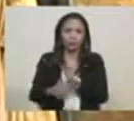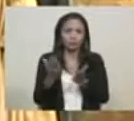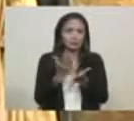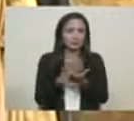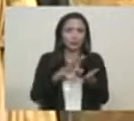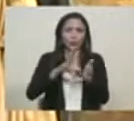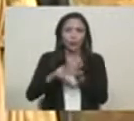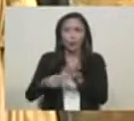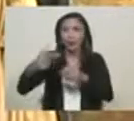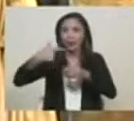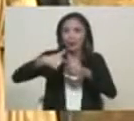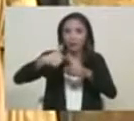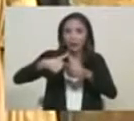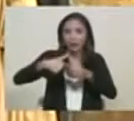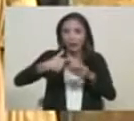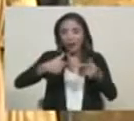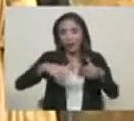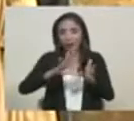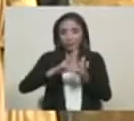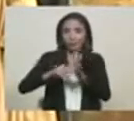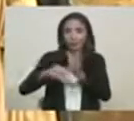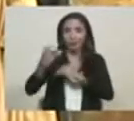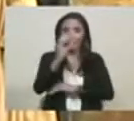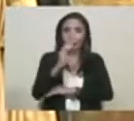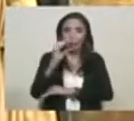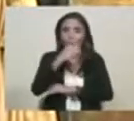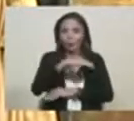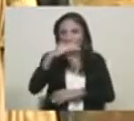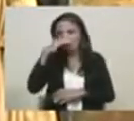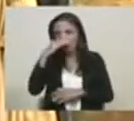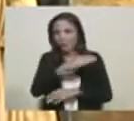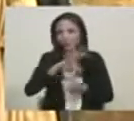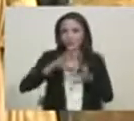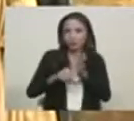se rueda en el sonido en el fondo las mafias colombianas